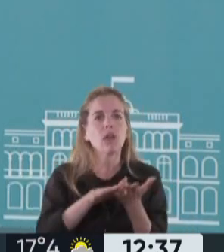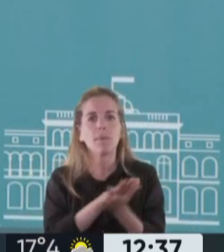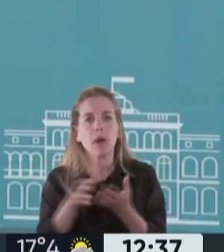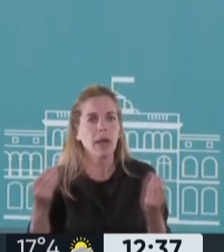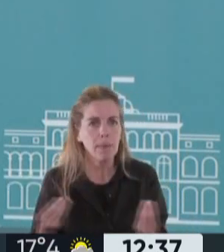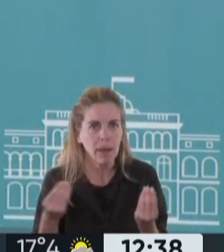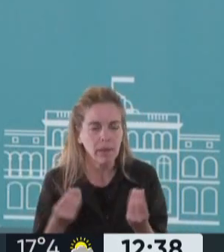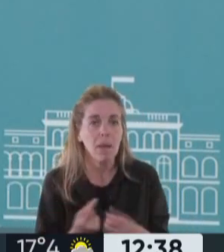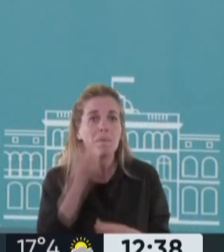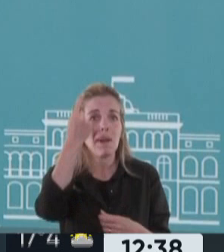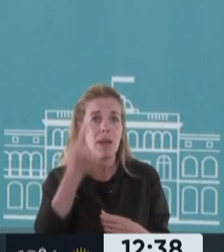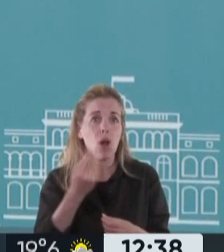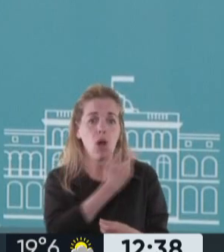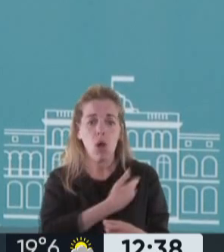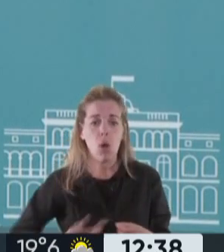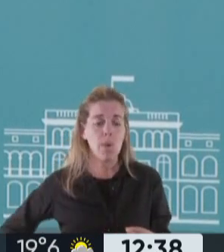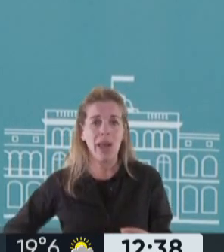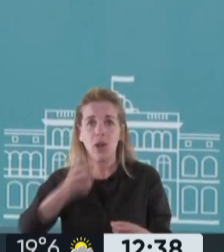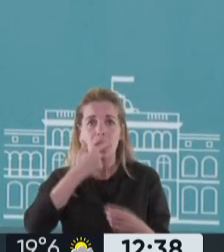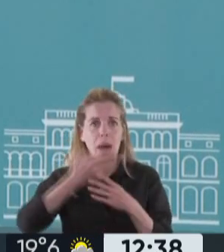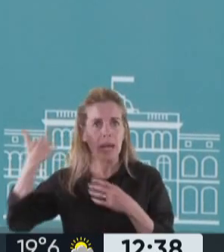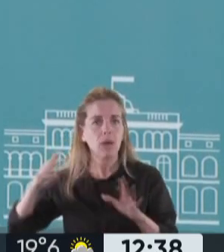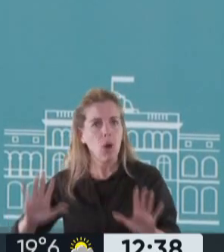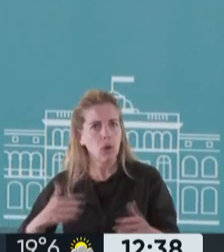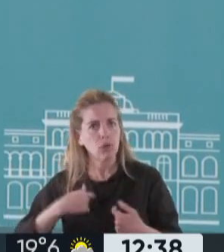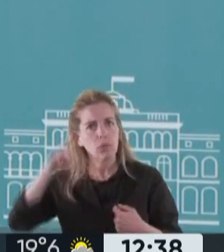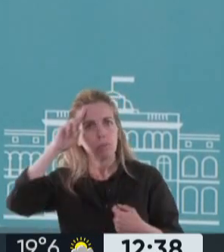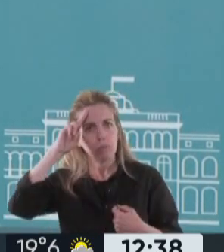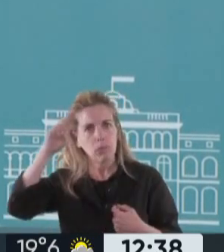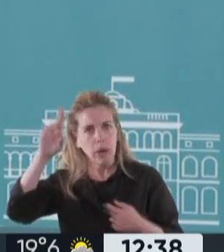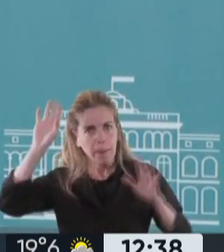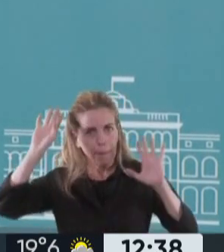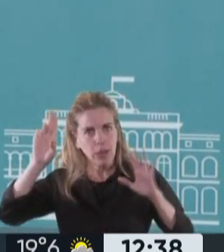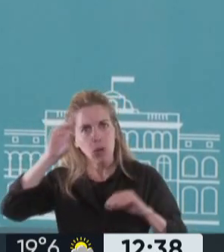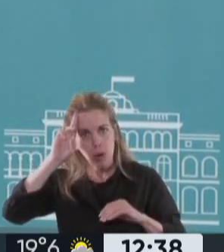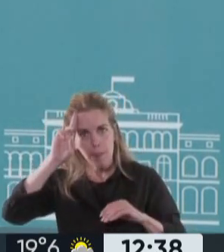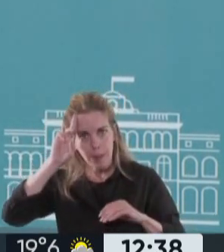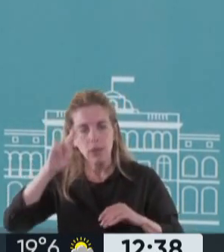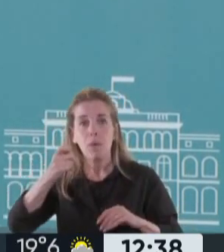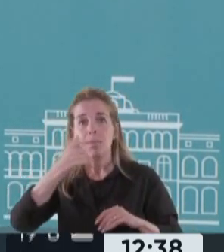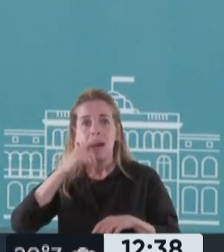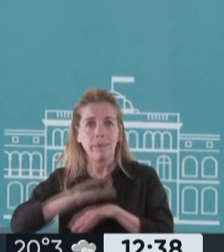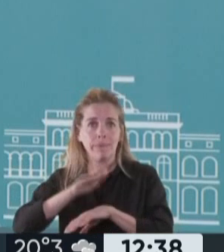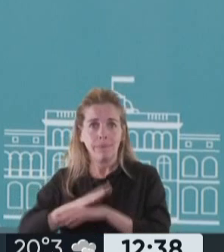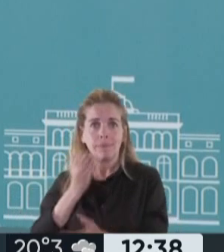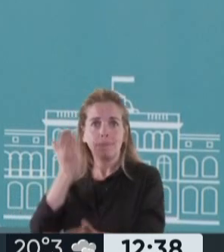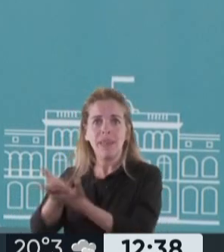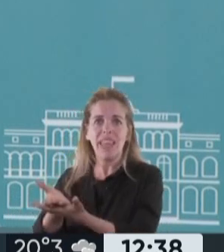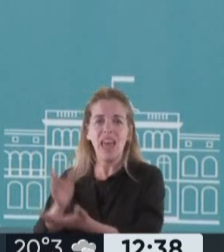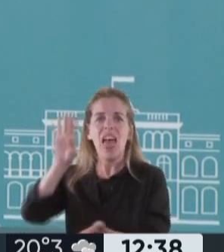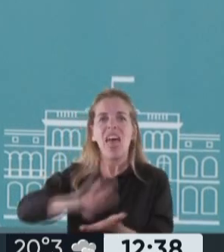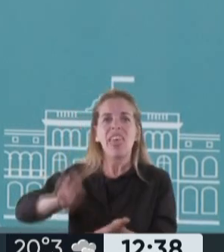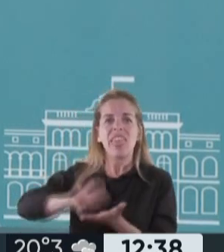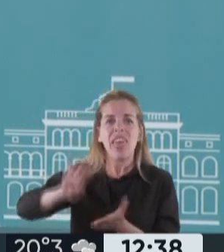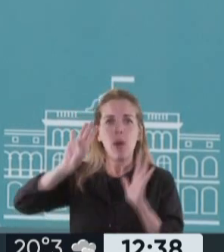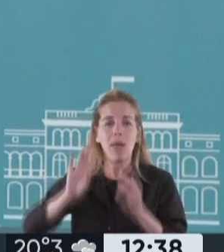el gobierno anterior, lo digo con mucho respeto, el gobierno anterior se endeudó con el sector